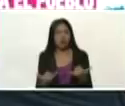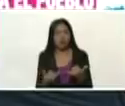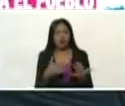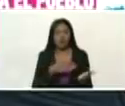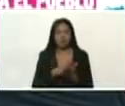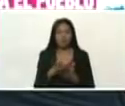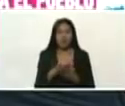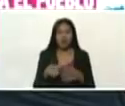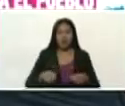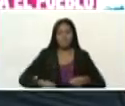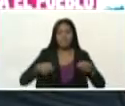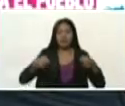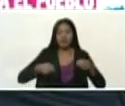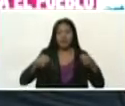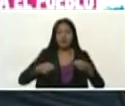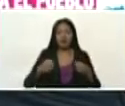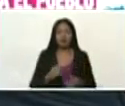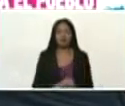el mercado,